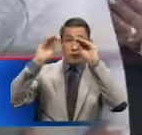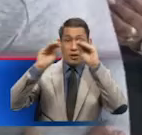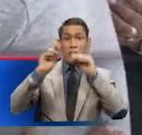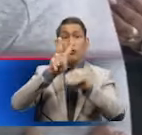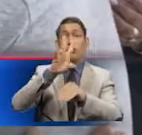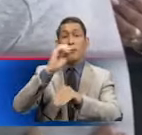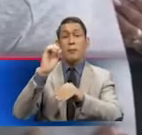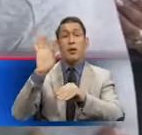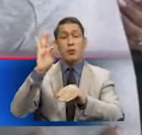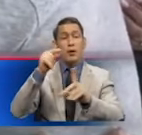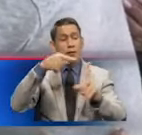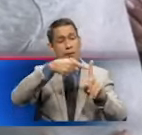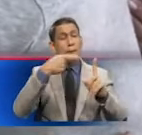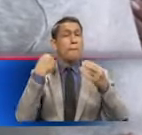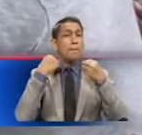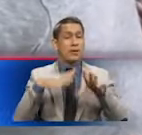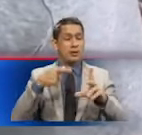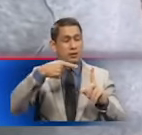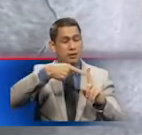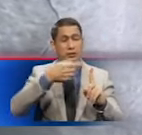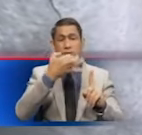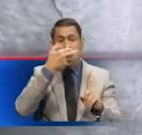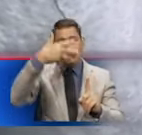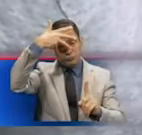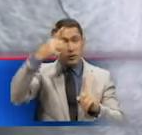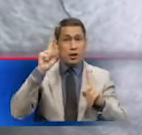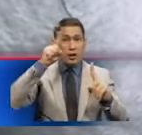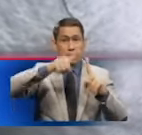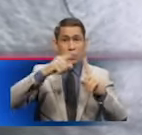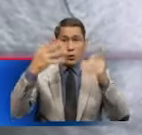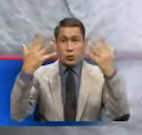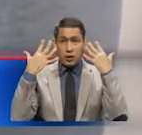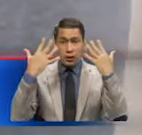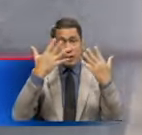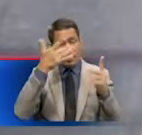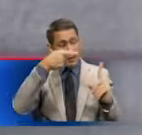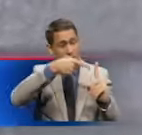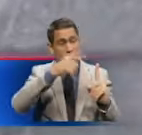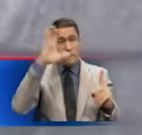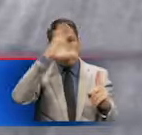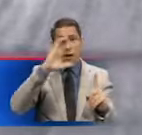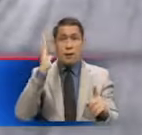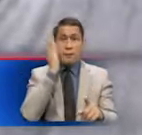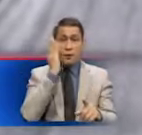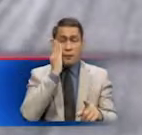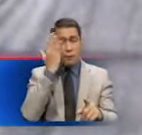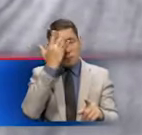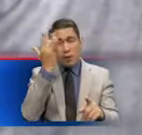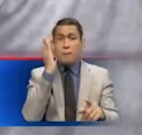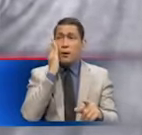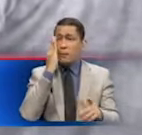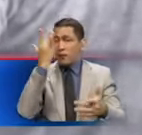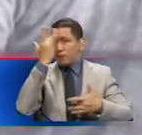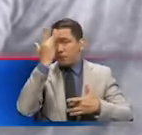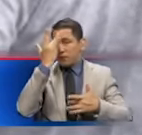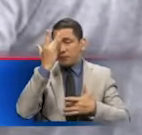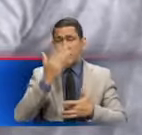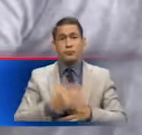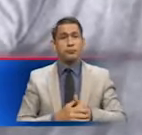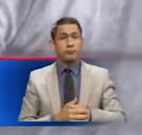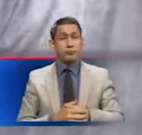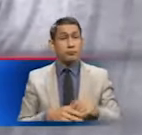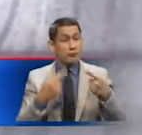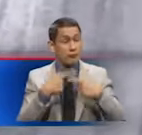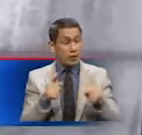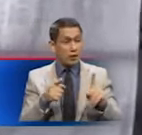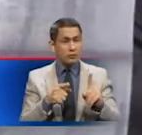2009, cuando salió de Santo Domingo camino a Guayaquil, en búsqueda de su madre, quien se encontraba delicada de salud en esa ciudad. Sin embargo,